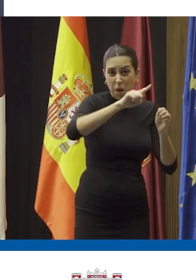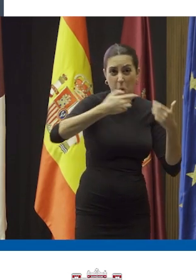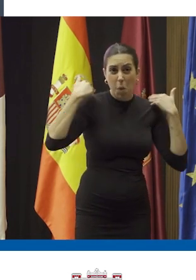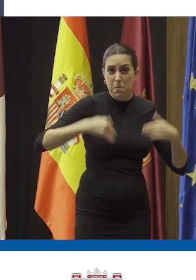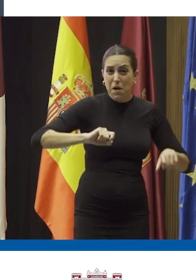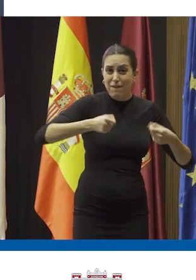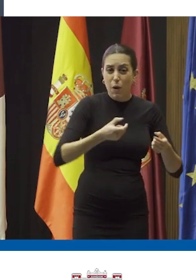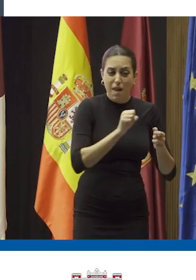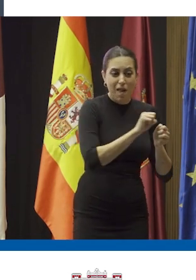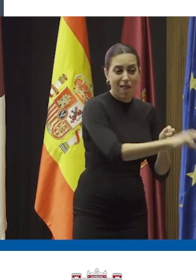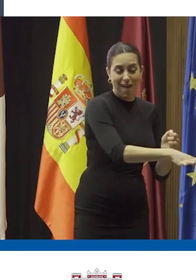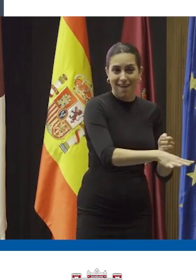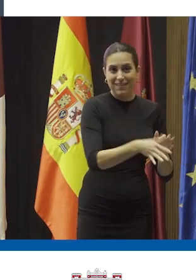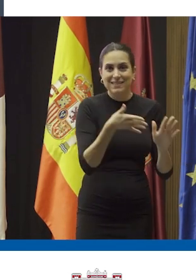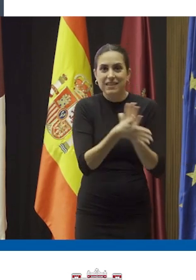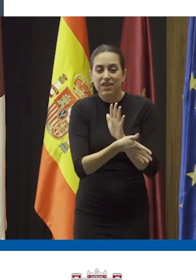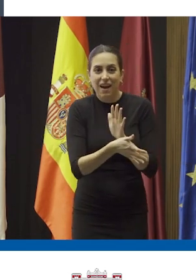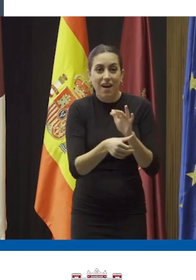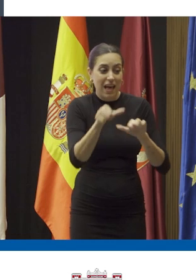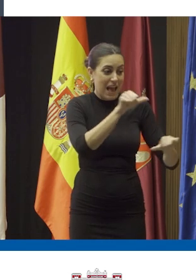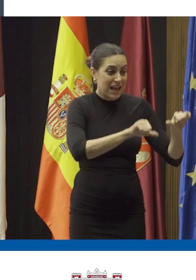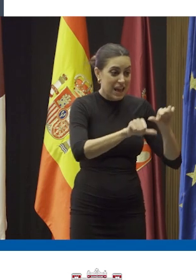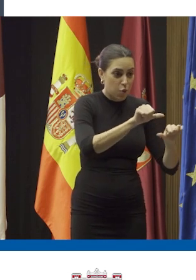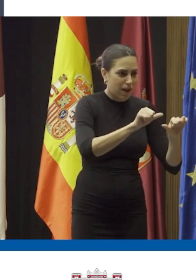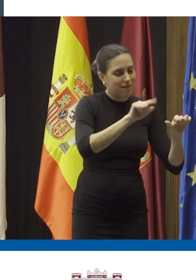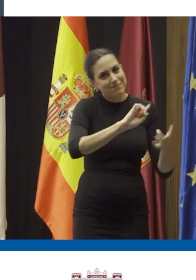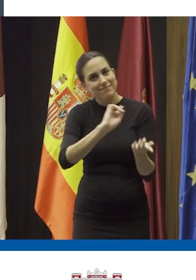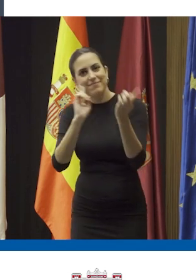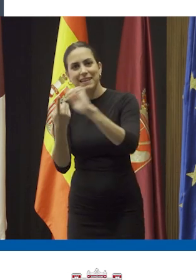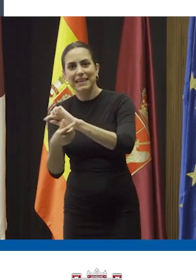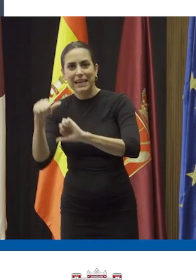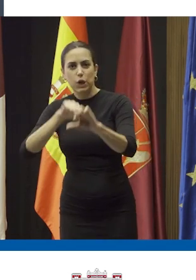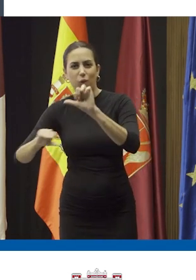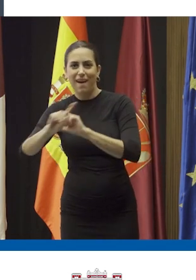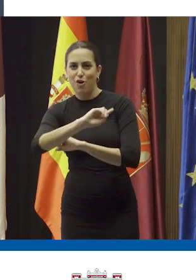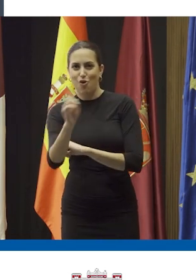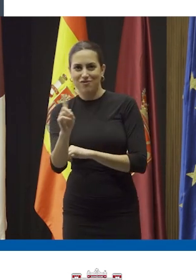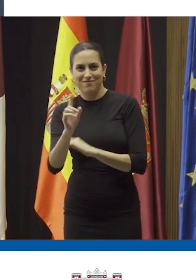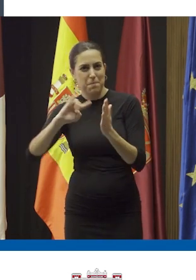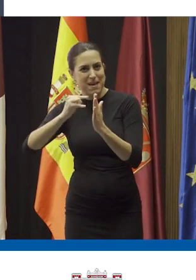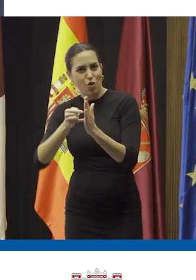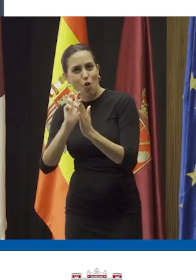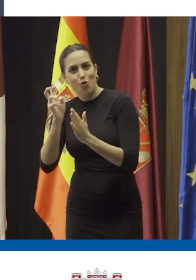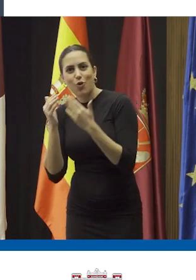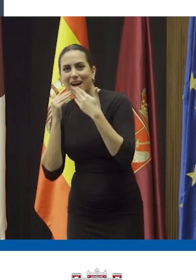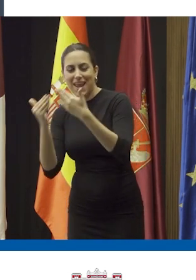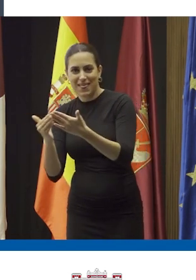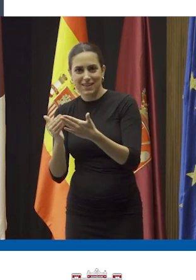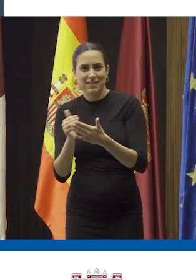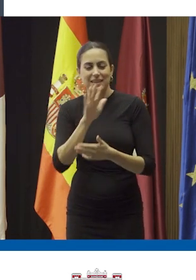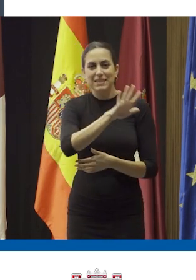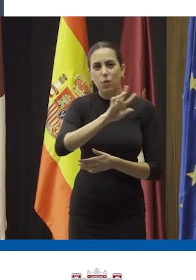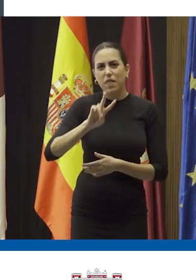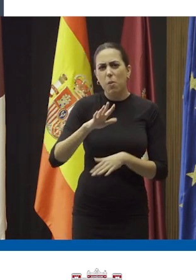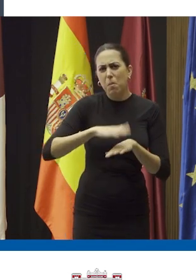una enfermedad quirúrgica en una enfermedad no quirúrgica. ¿Y por qué les pongo un bombardeo, un B-52? Porque la